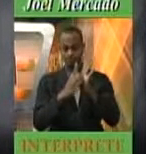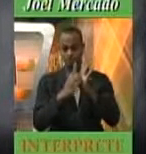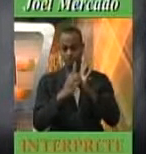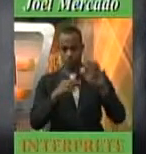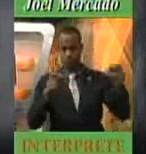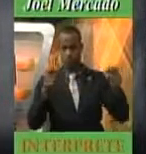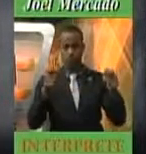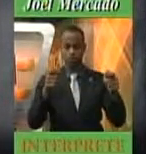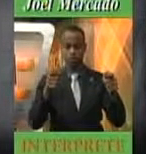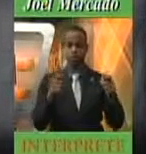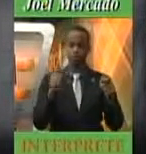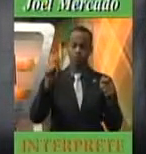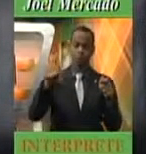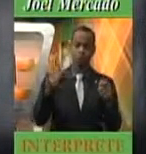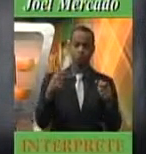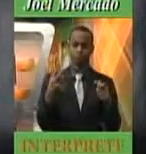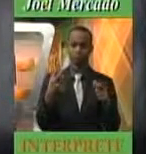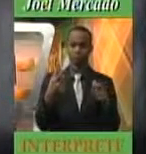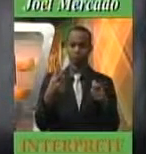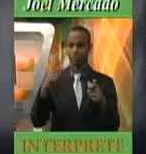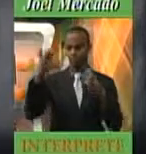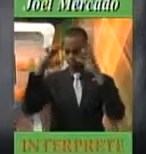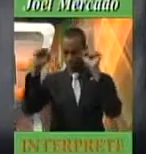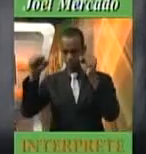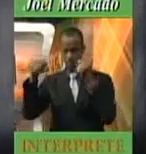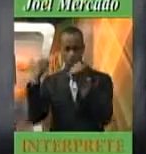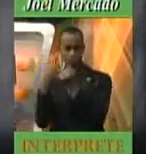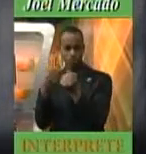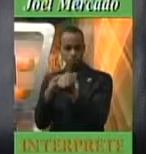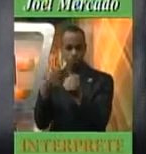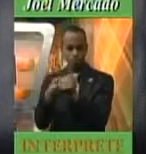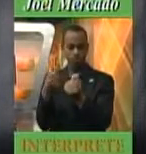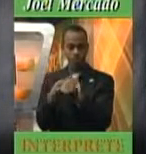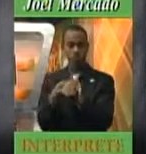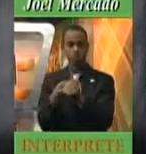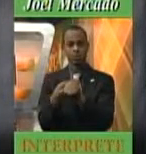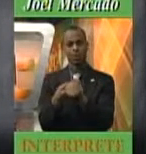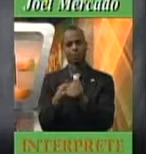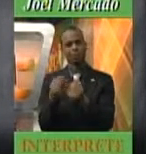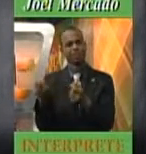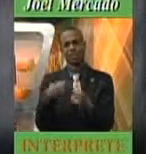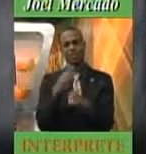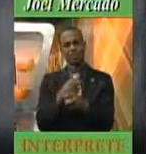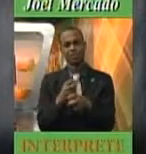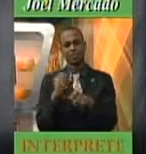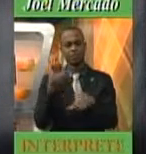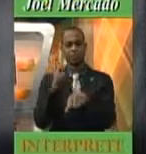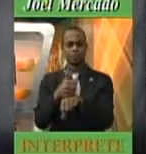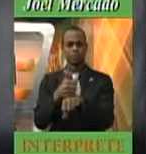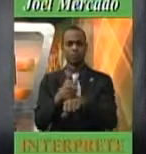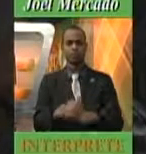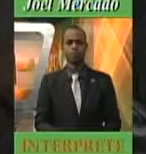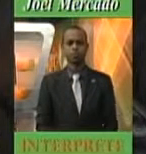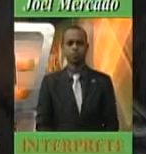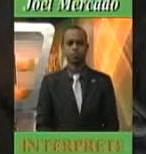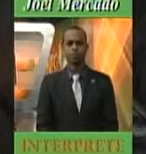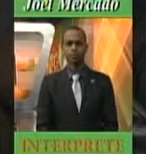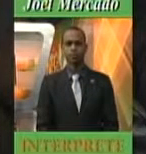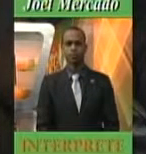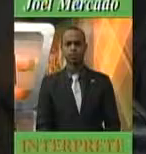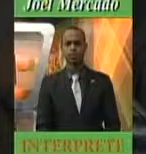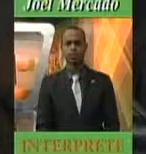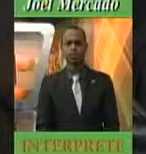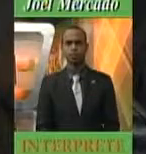es así articulado desde la Presidencia de la República, es muy difícil. Ahora imagino,